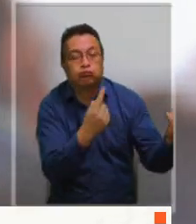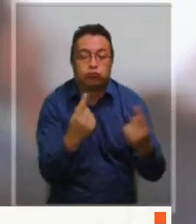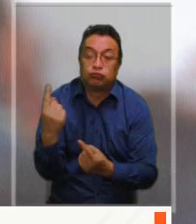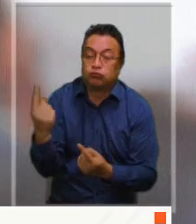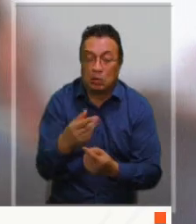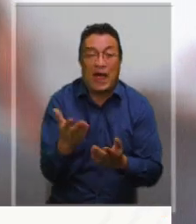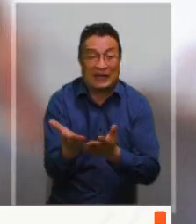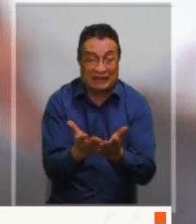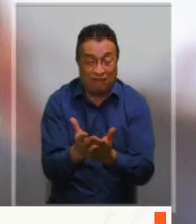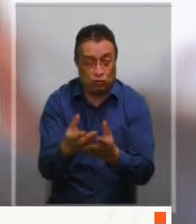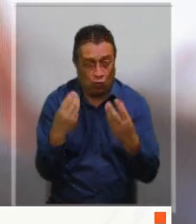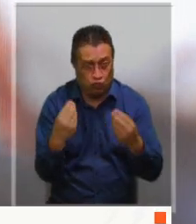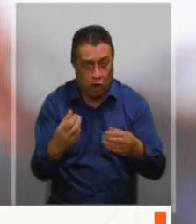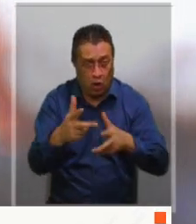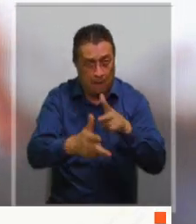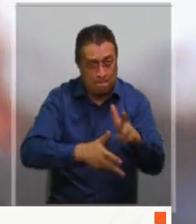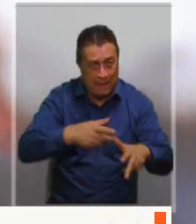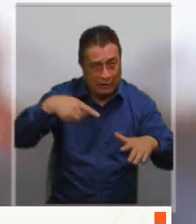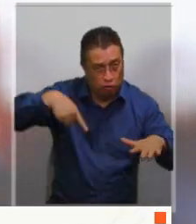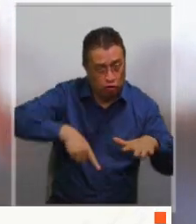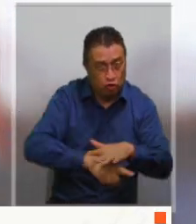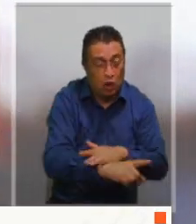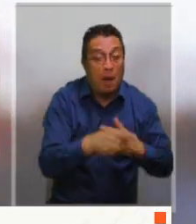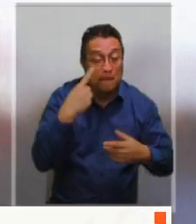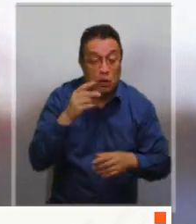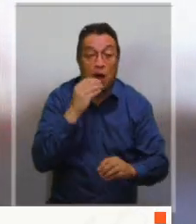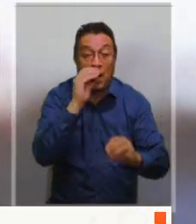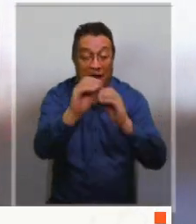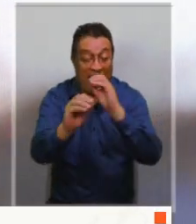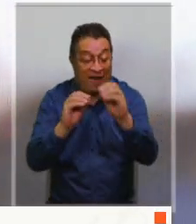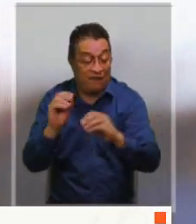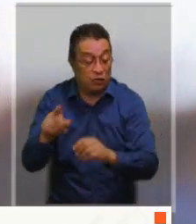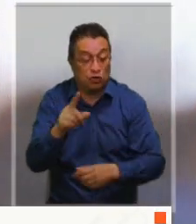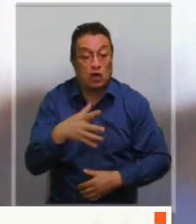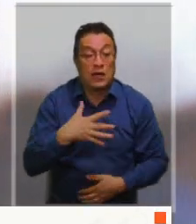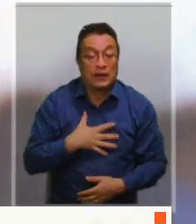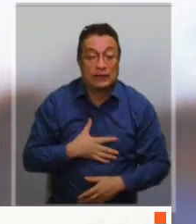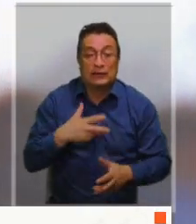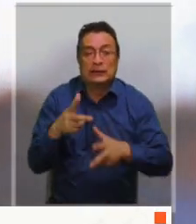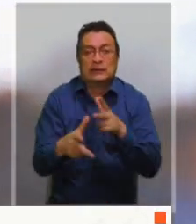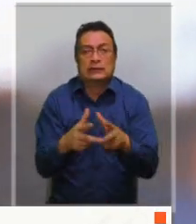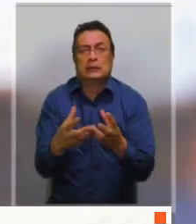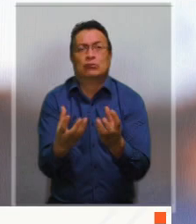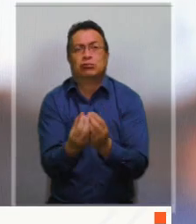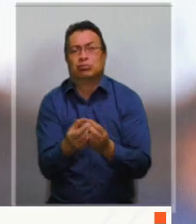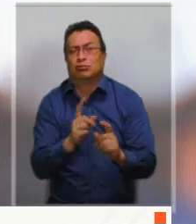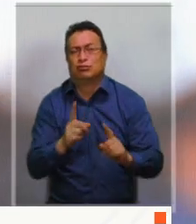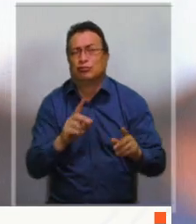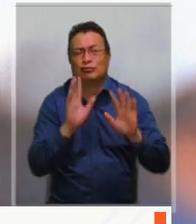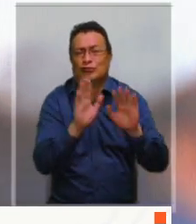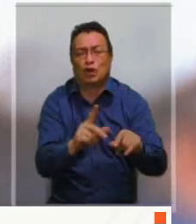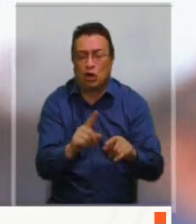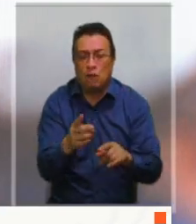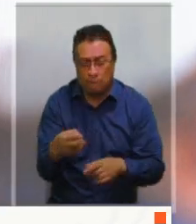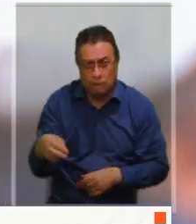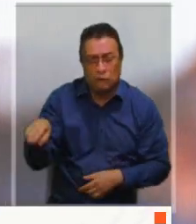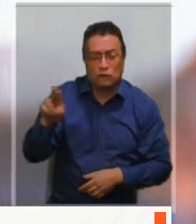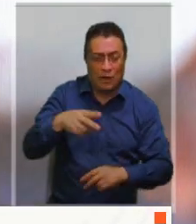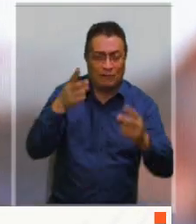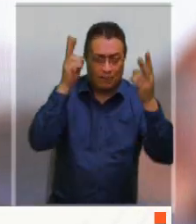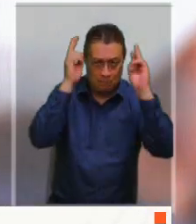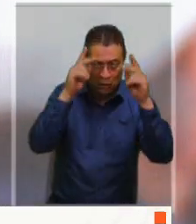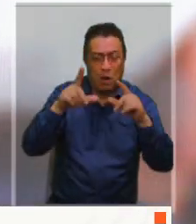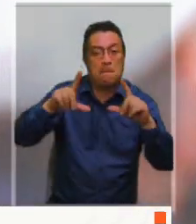servicio que es muy atractivo. Y la invitación aquí también a los usuarios que alguna vez dijeron, mira, el tren está muy lleno, ya no quiere usar el metro, a que vuelvan. Hoy día tenemos mucho